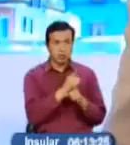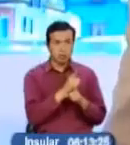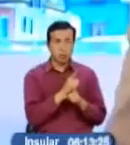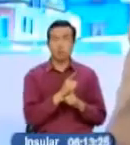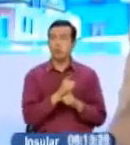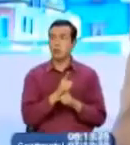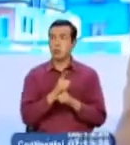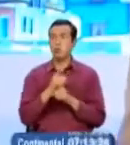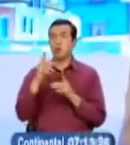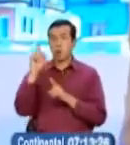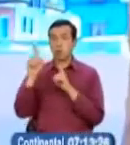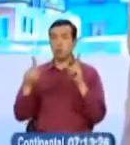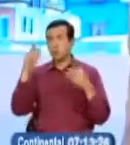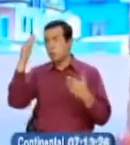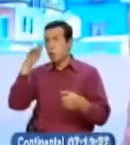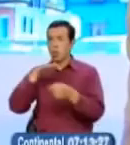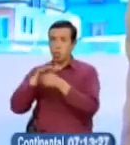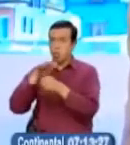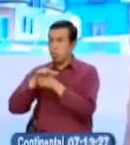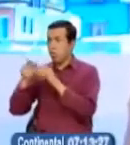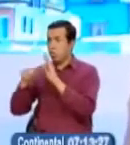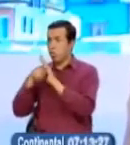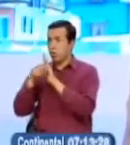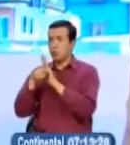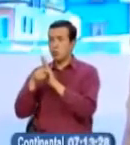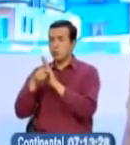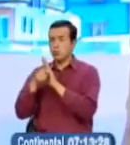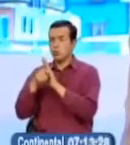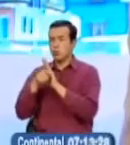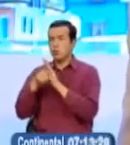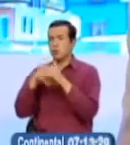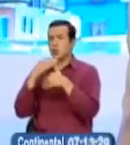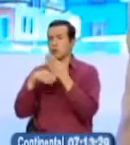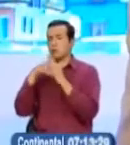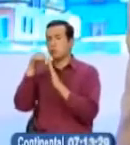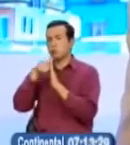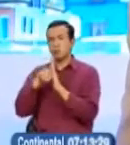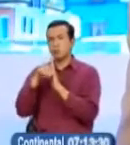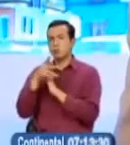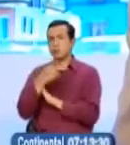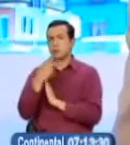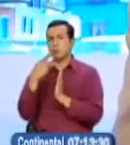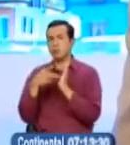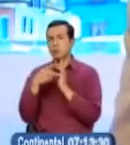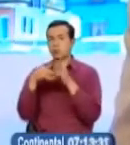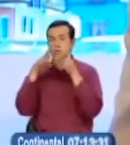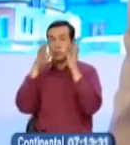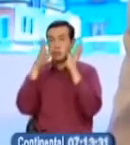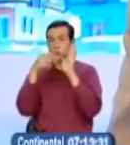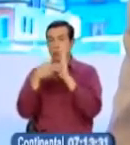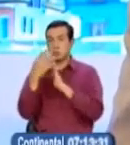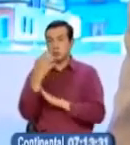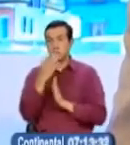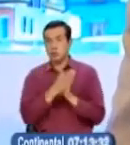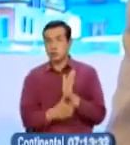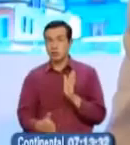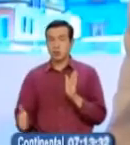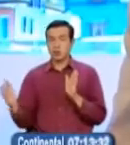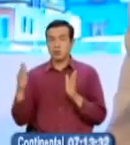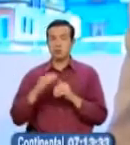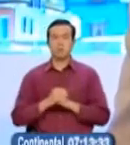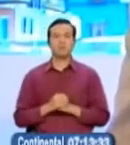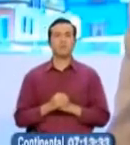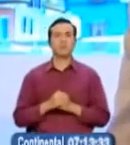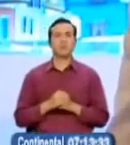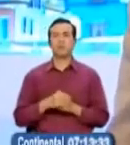Por supuesto. Y en ese sentido, ¿qué es lo que vamos a observar como hecho paradójico a fin de año? Que a pesar de todos